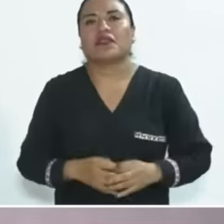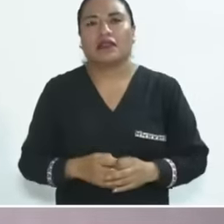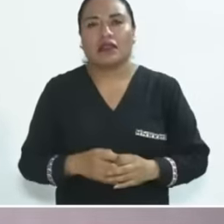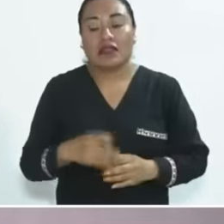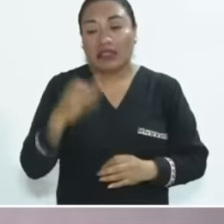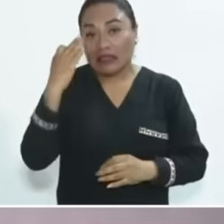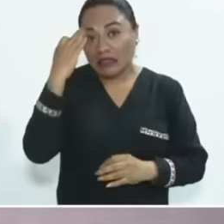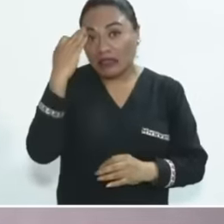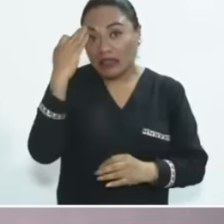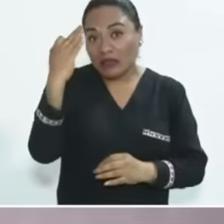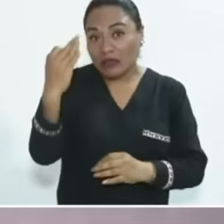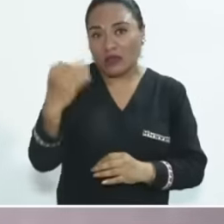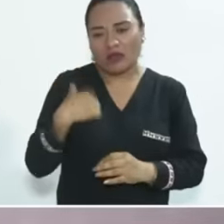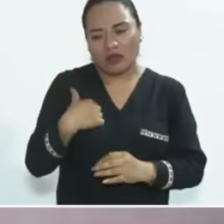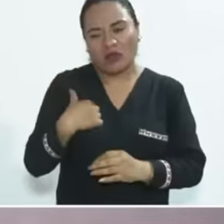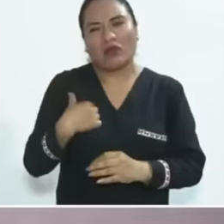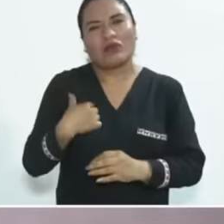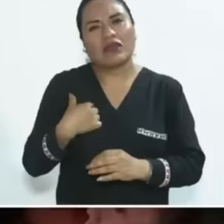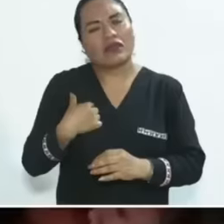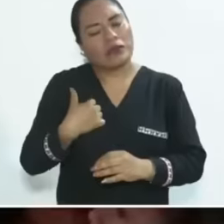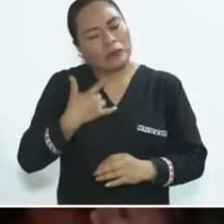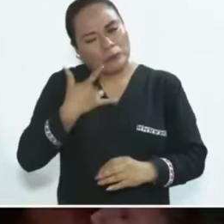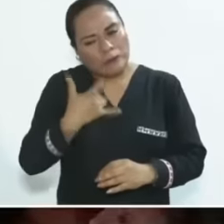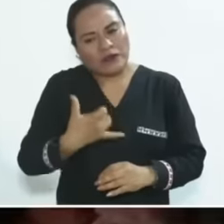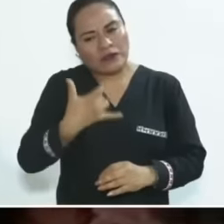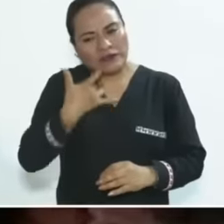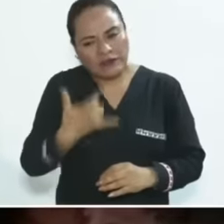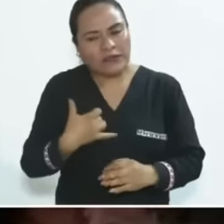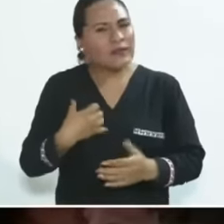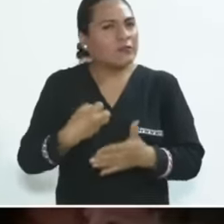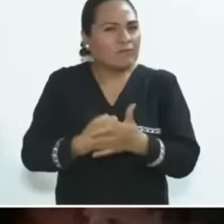bastantes años de lucha, por eso